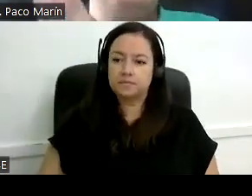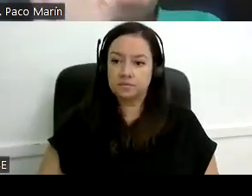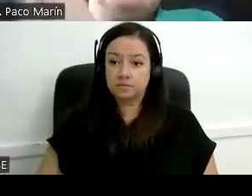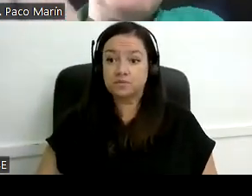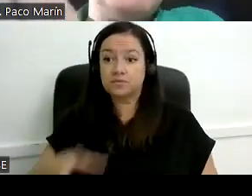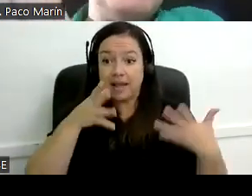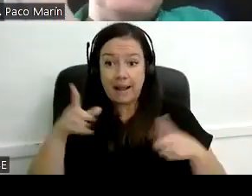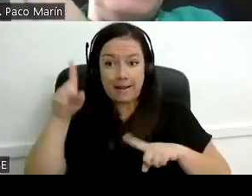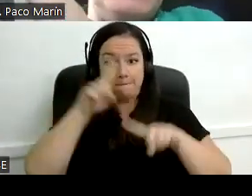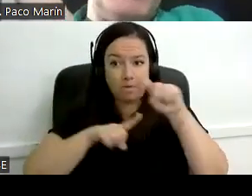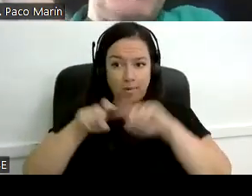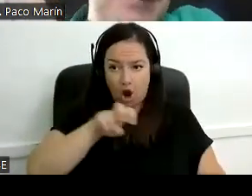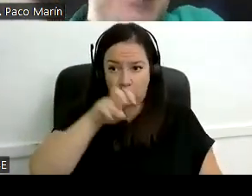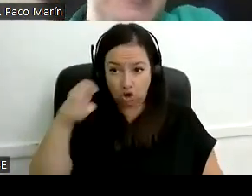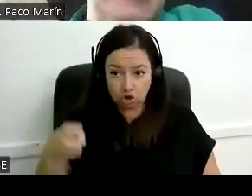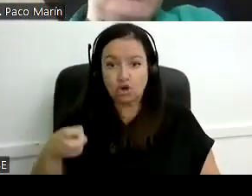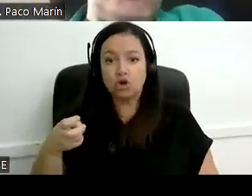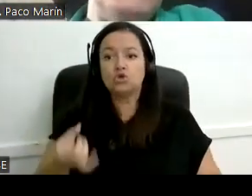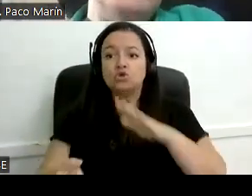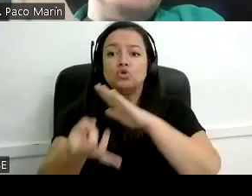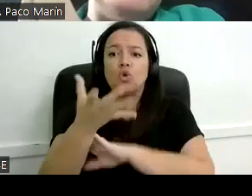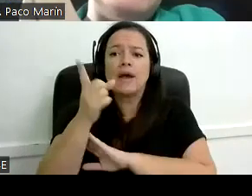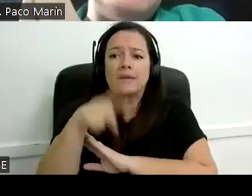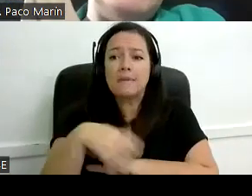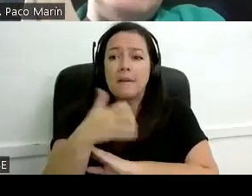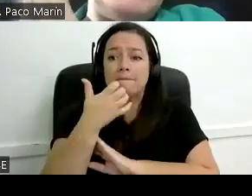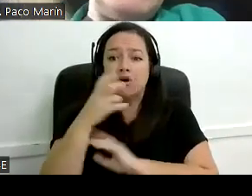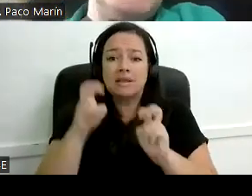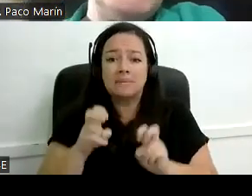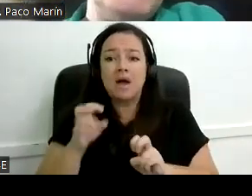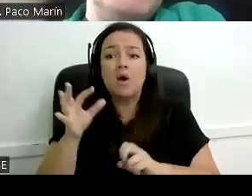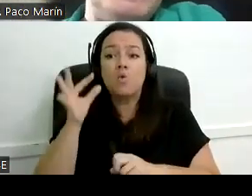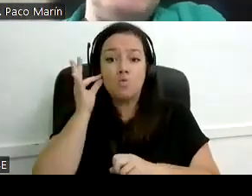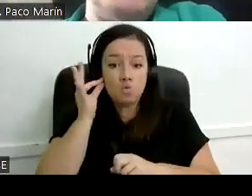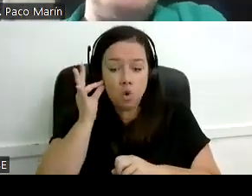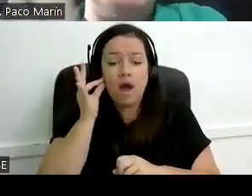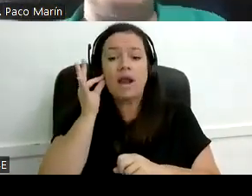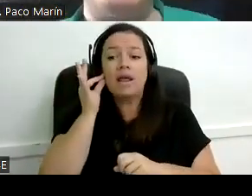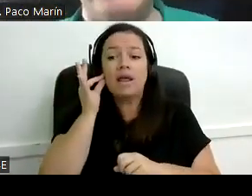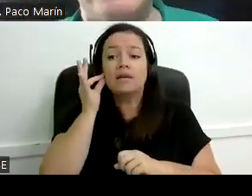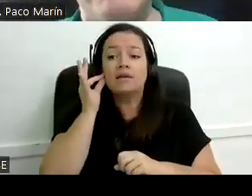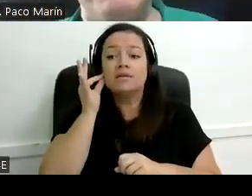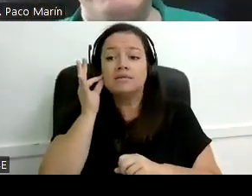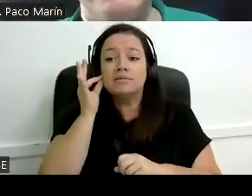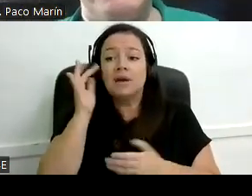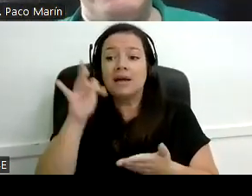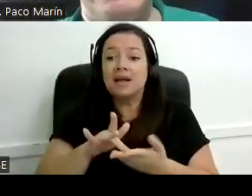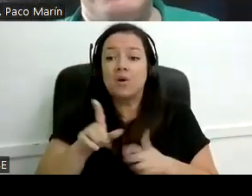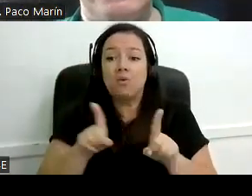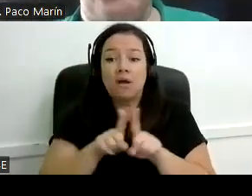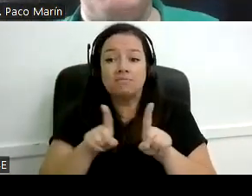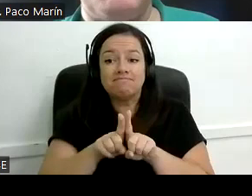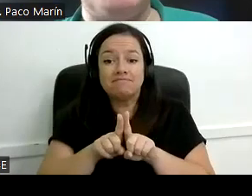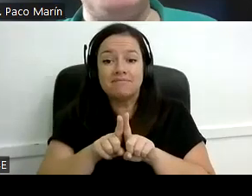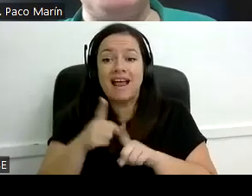Vale, otro problema que puede aparecer es cuando es en aquellas situaciones, en aquellas mujeres en las que acaban de